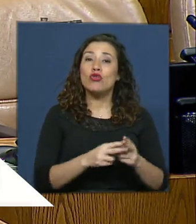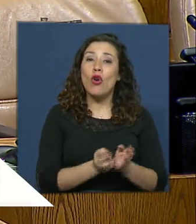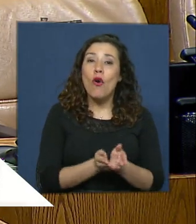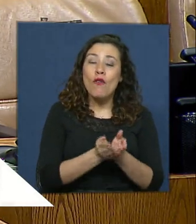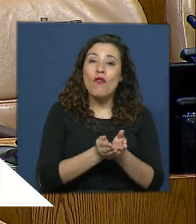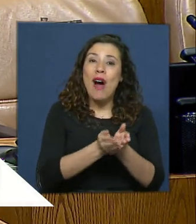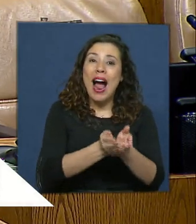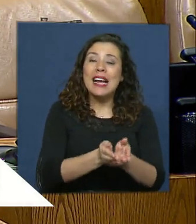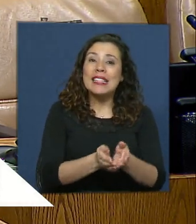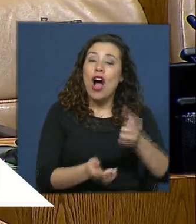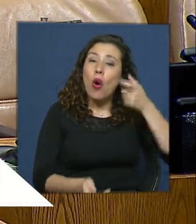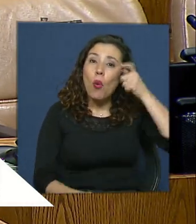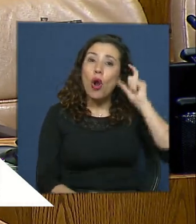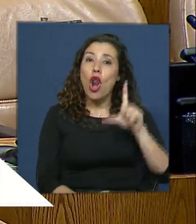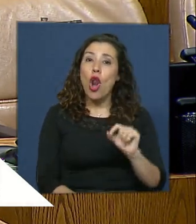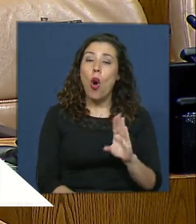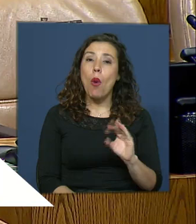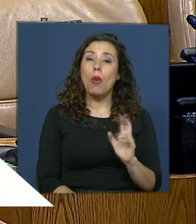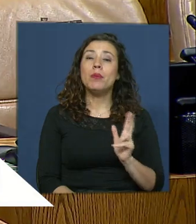de lobo, Felipe Rivera.